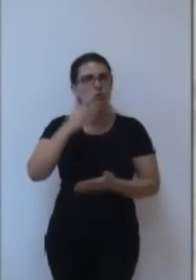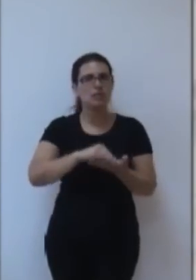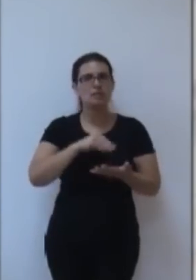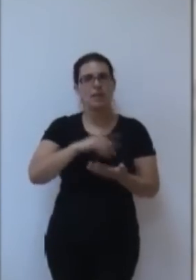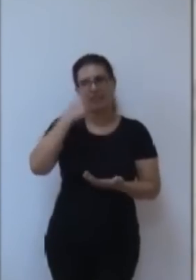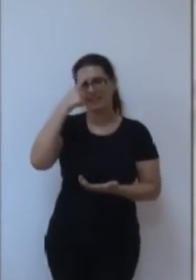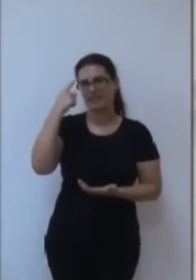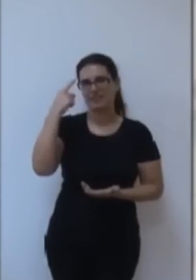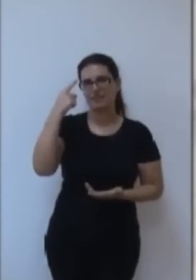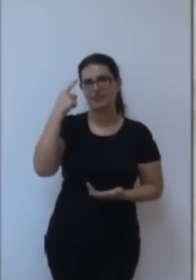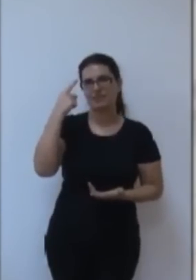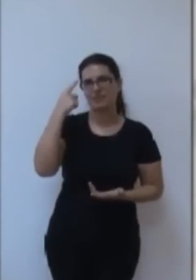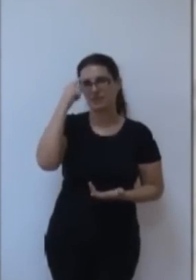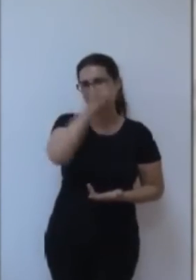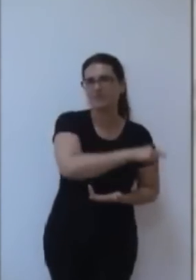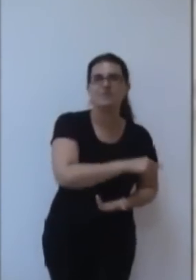nos va un poco la